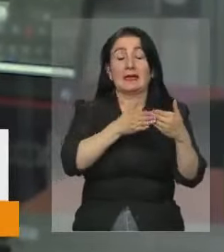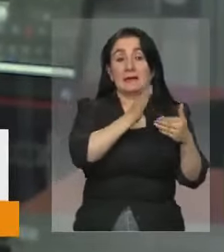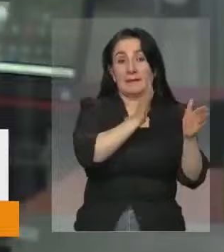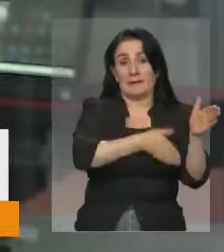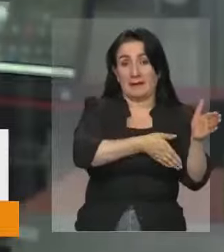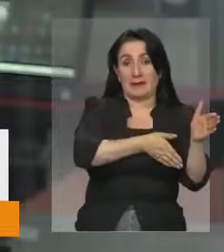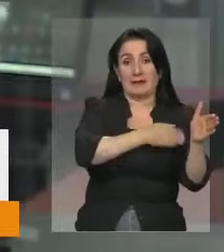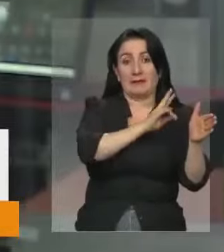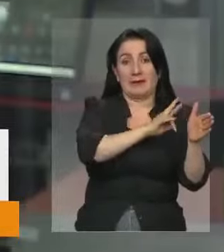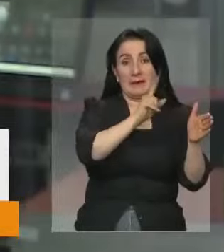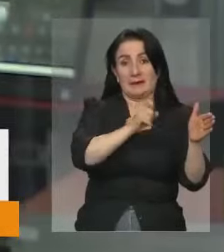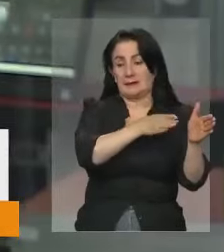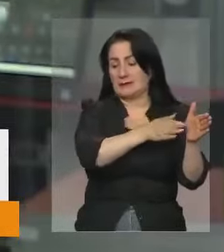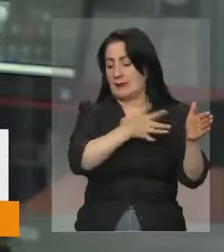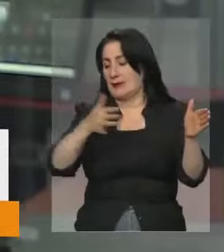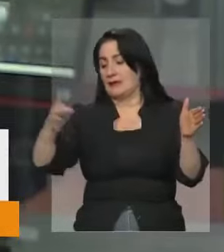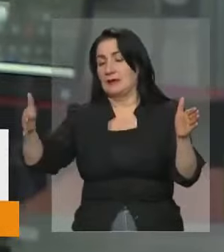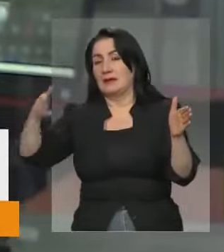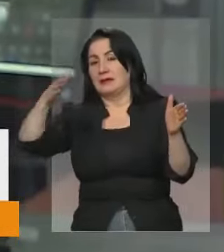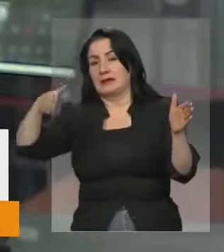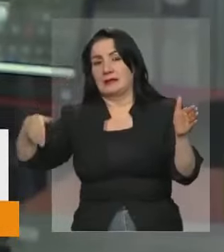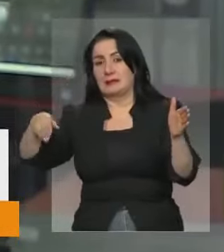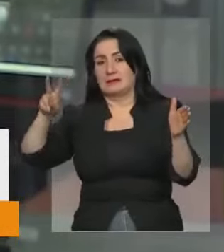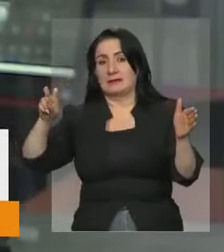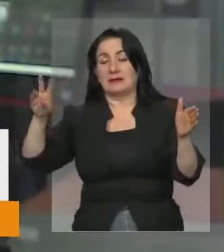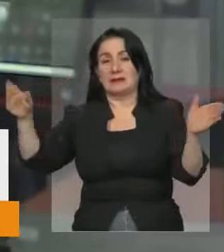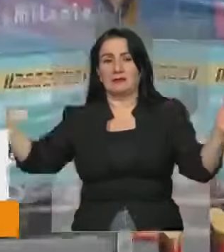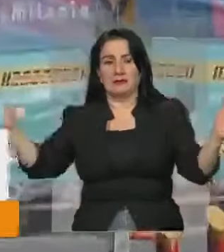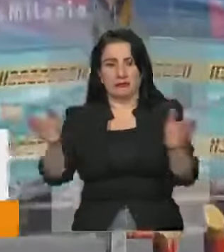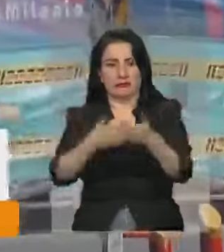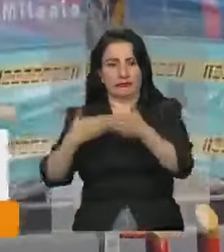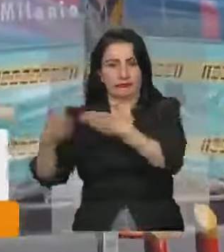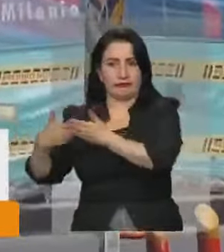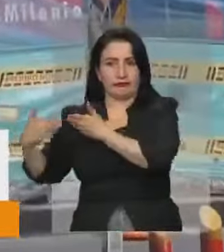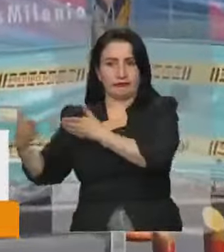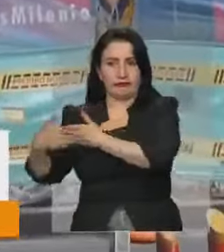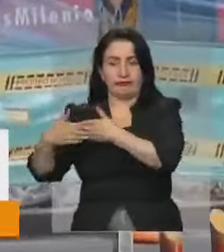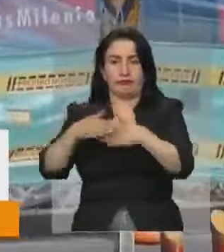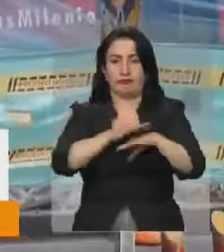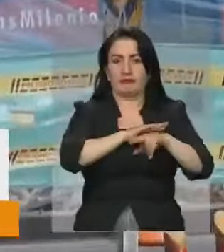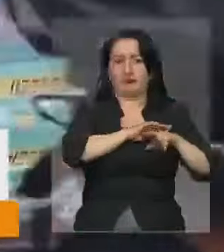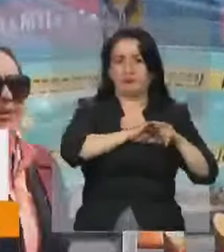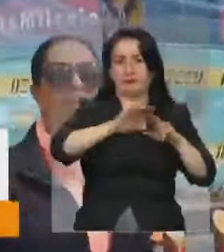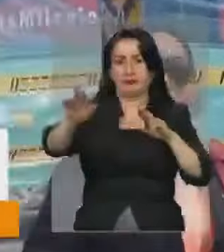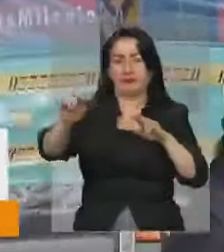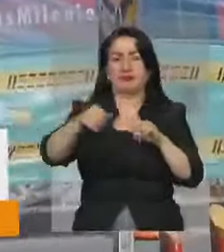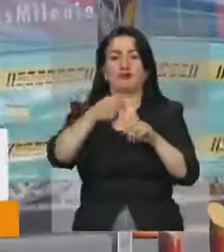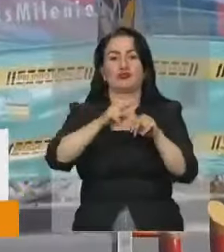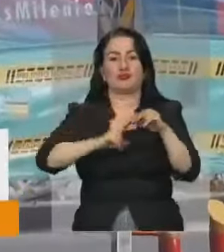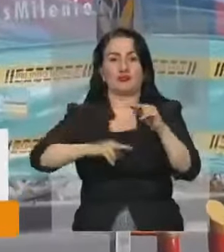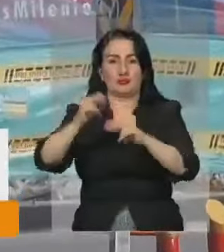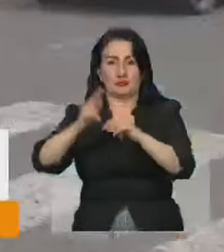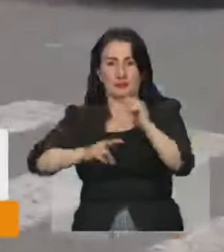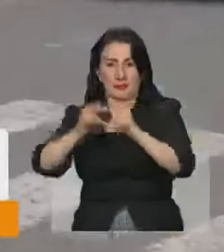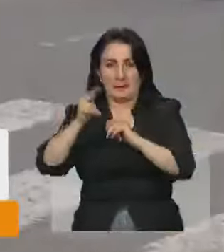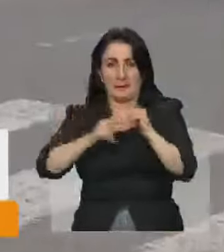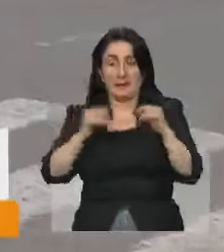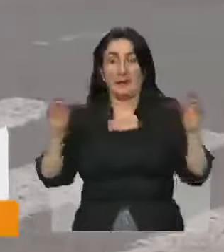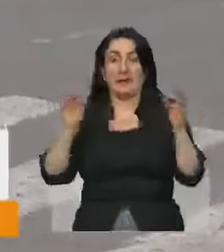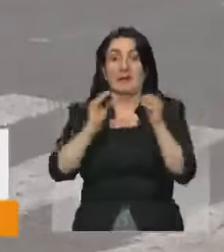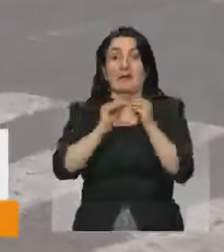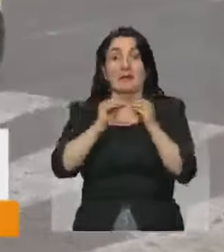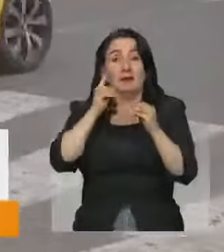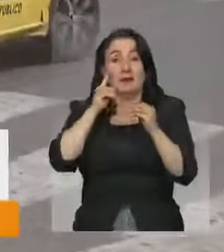avenida calle 26 hasta la calle 72, debido, como conocemos, a las obras de la primera línea del metro. Además, también